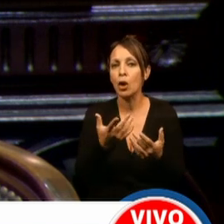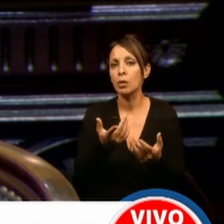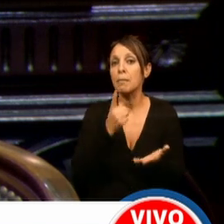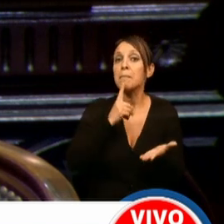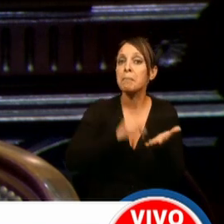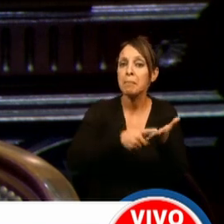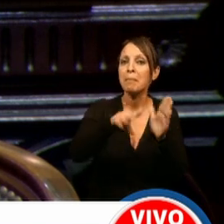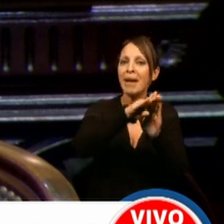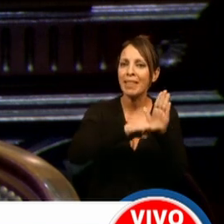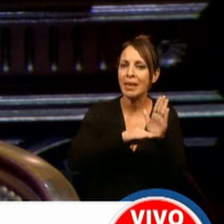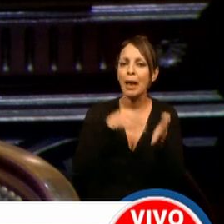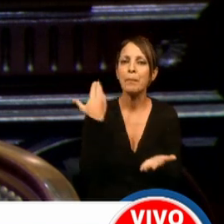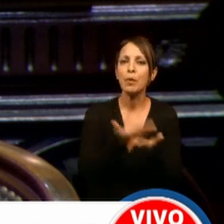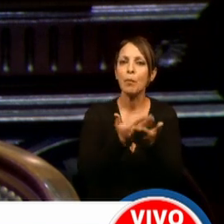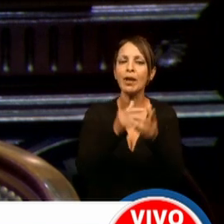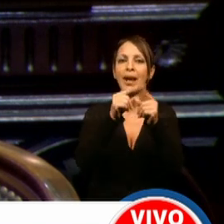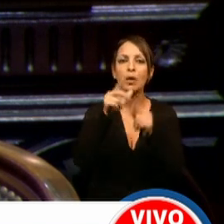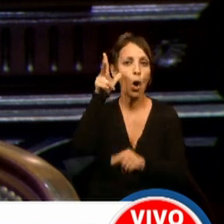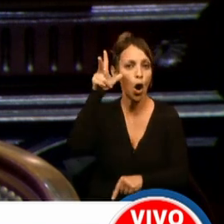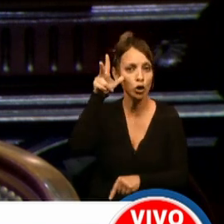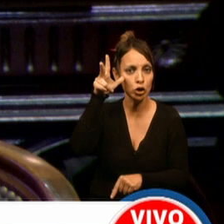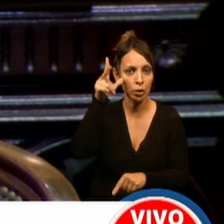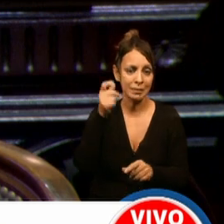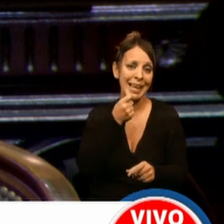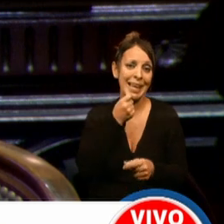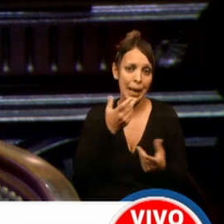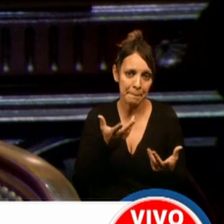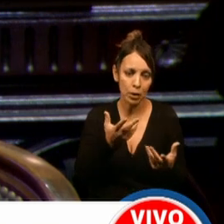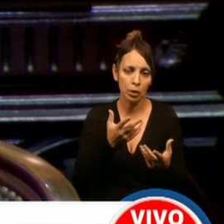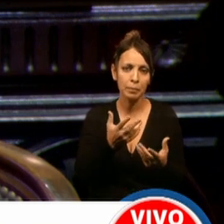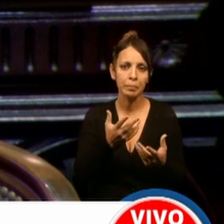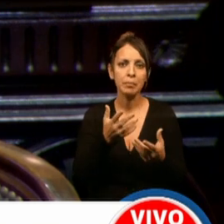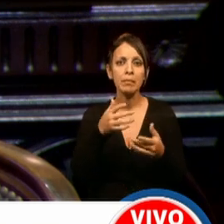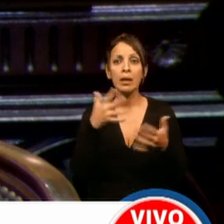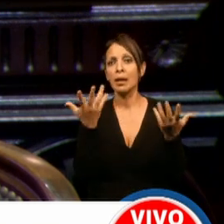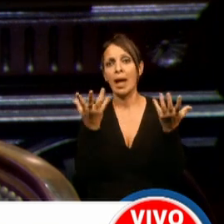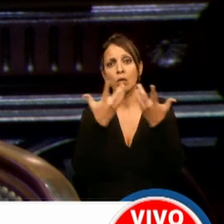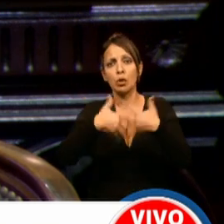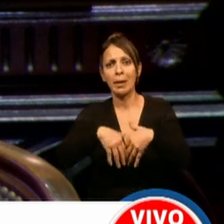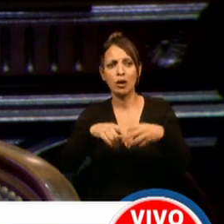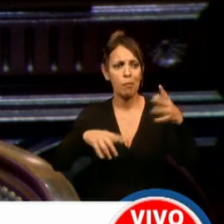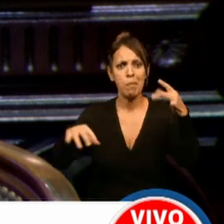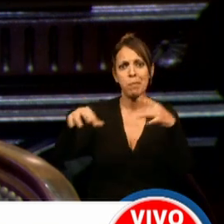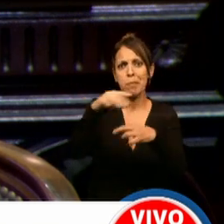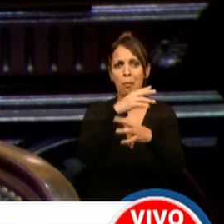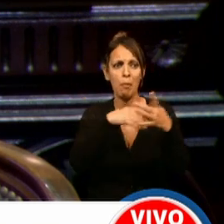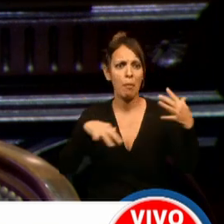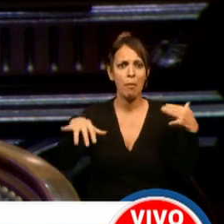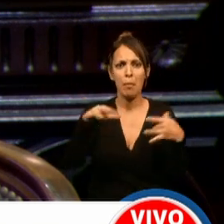medidas que propone el artículo 8 que evidentemente está trayendo aquí una movilización